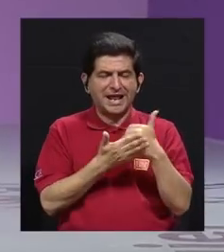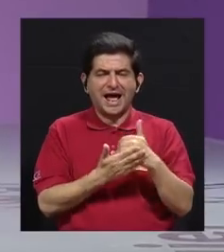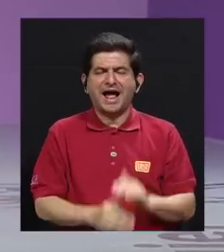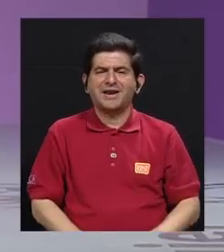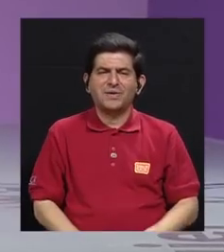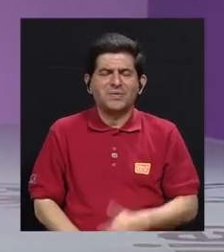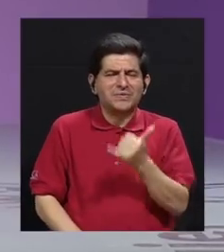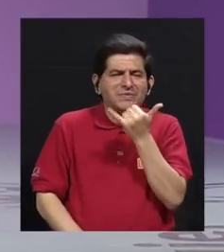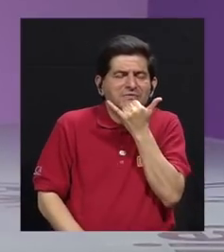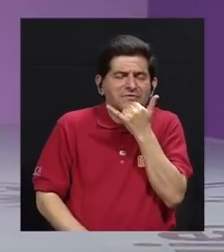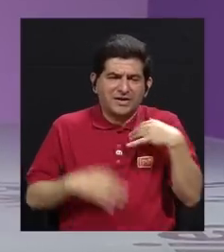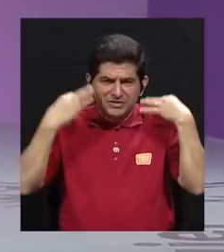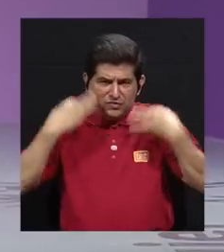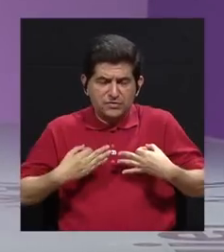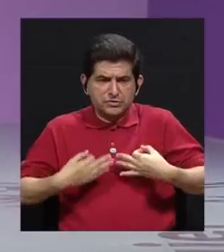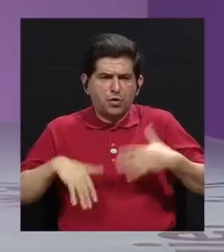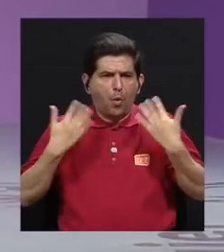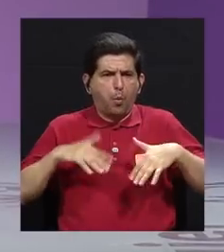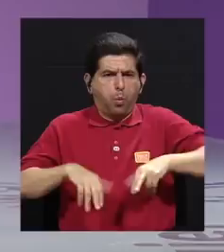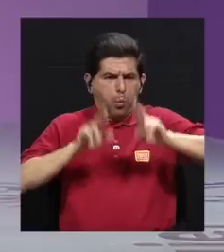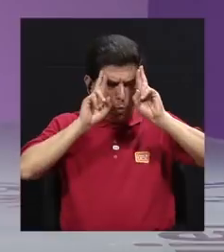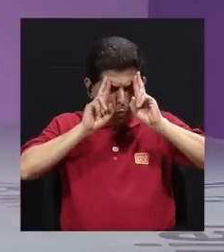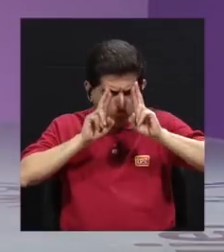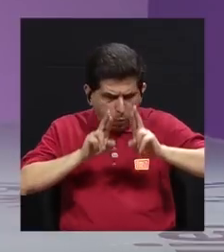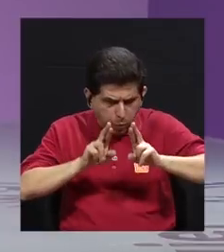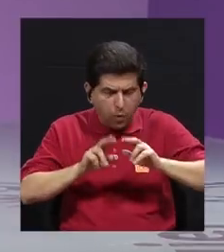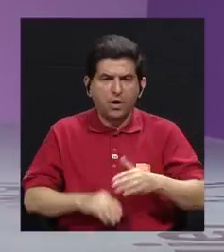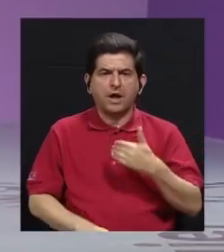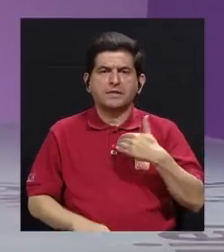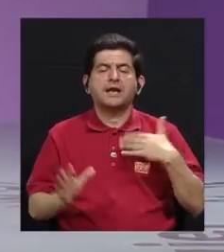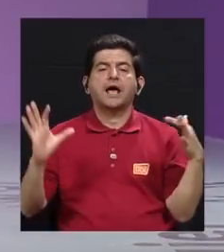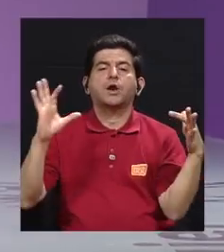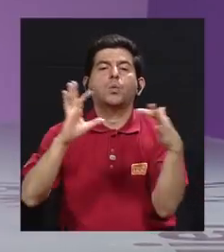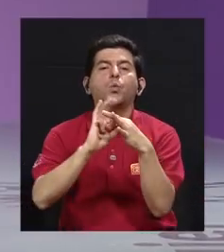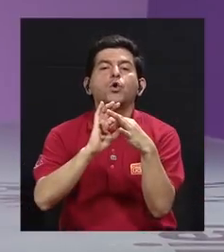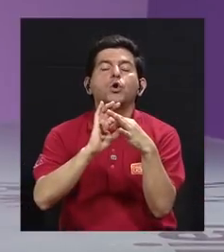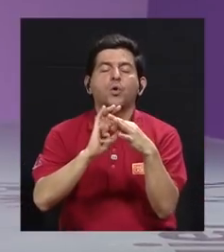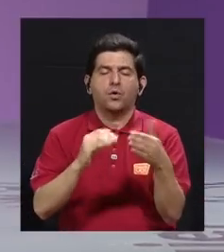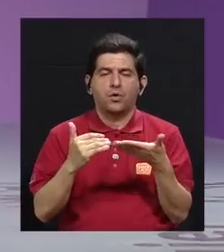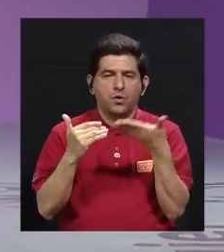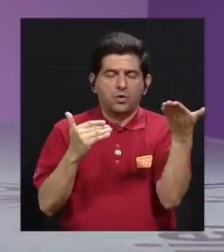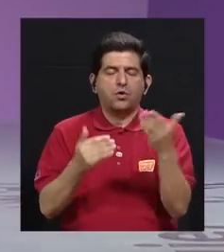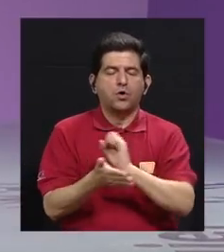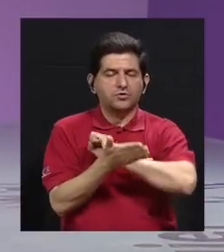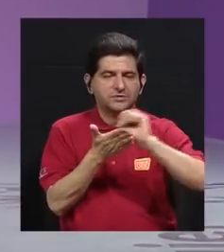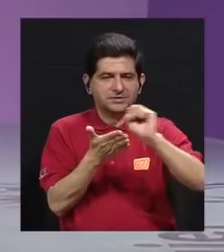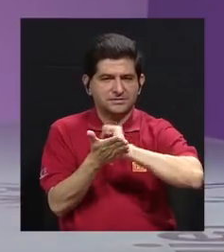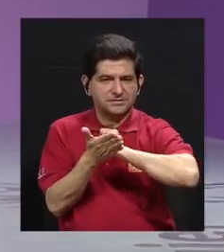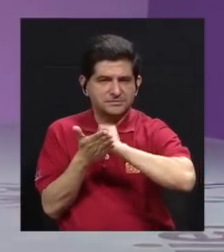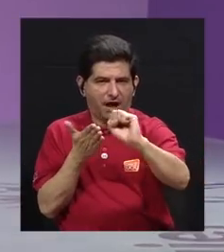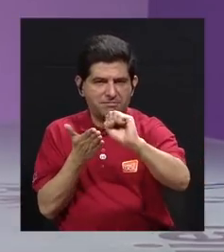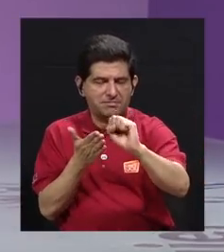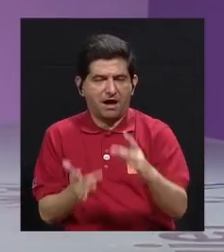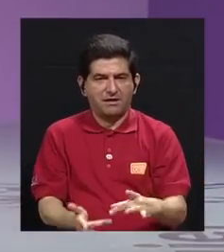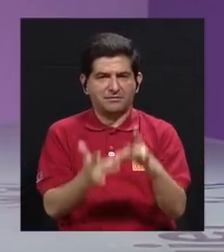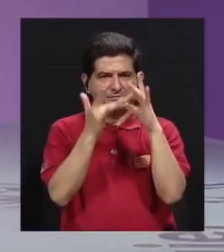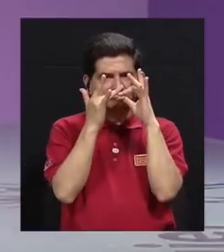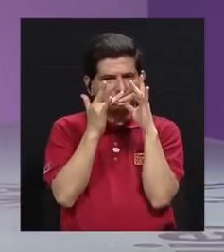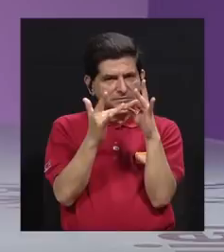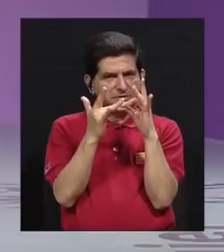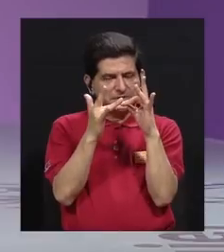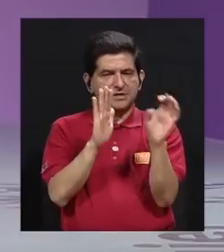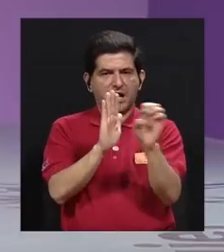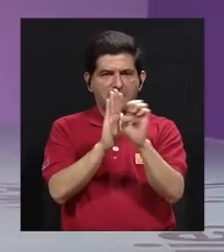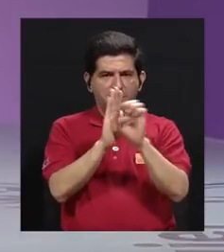que tenían algún defecto físico eran veneradas porque tenían conexión con aspectos de lo sagrado,